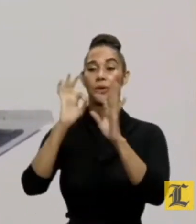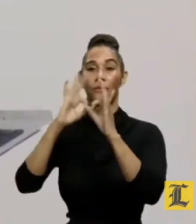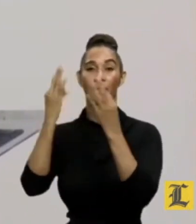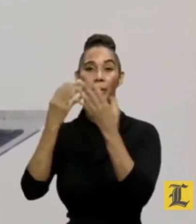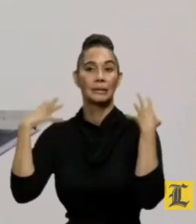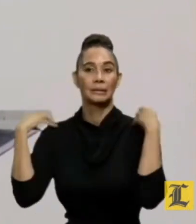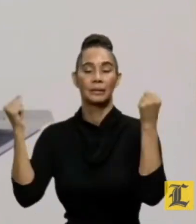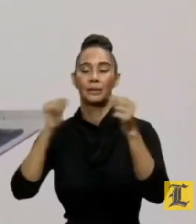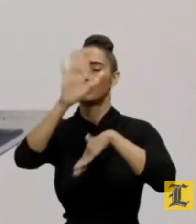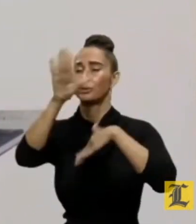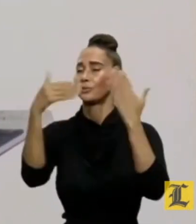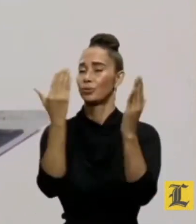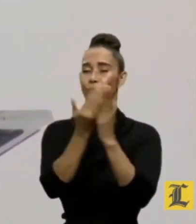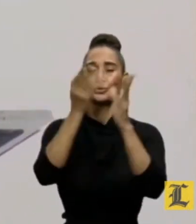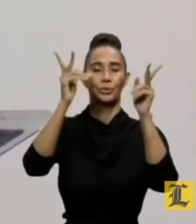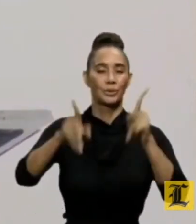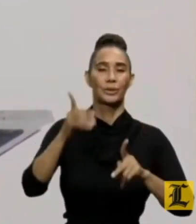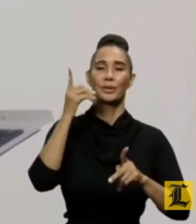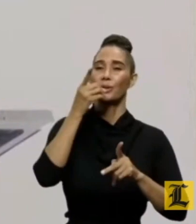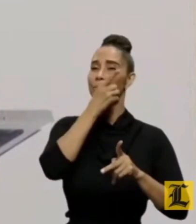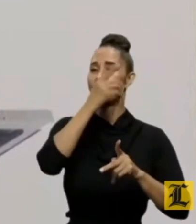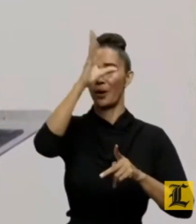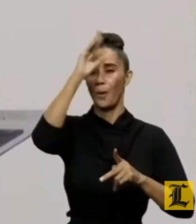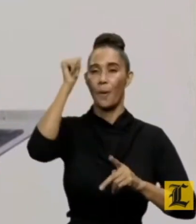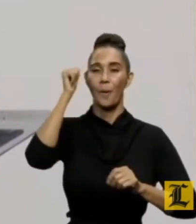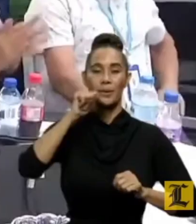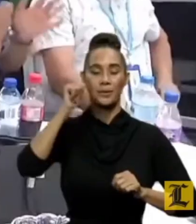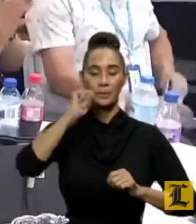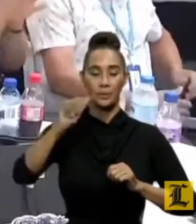salud a todos los dominicanos y dominicanas.